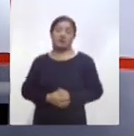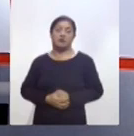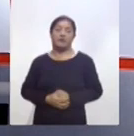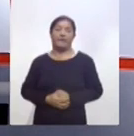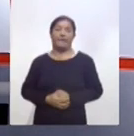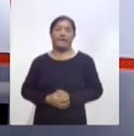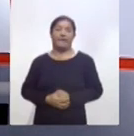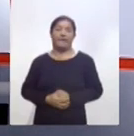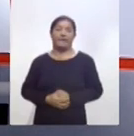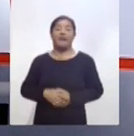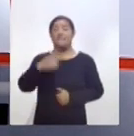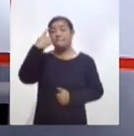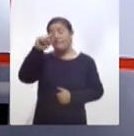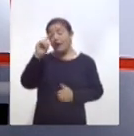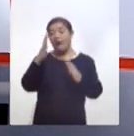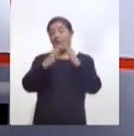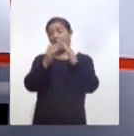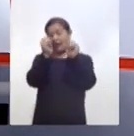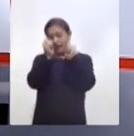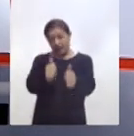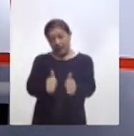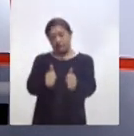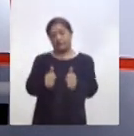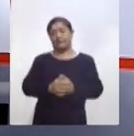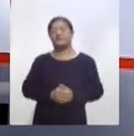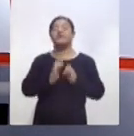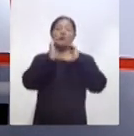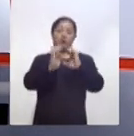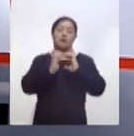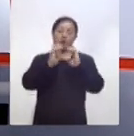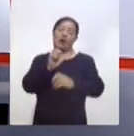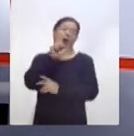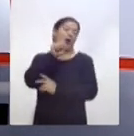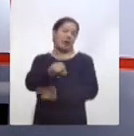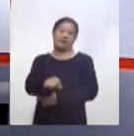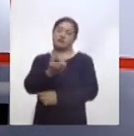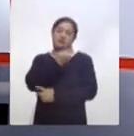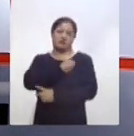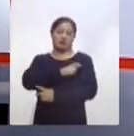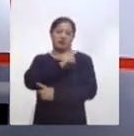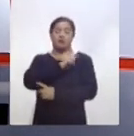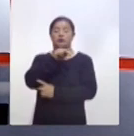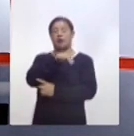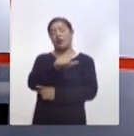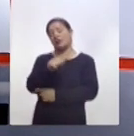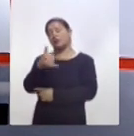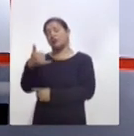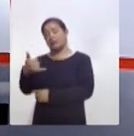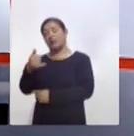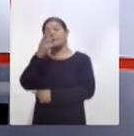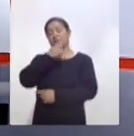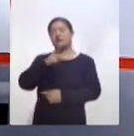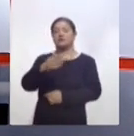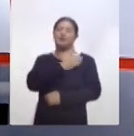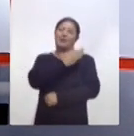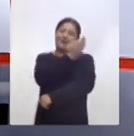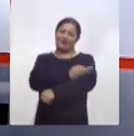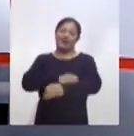para resguardarse en su casa y cuidar así su salud. Nay López nos dice: buena tarde a